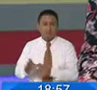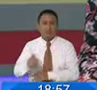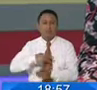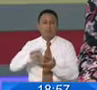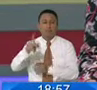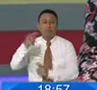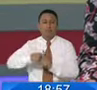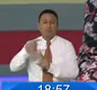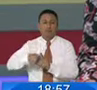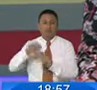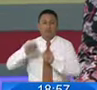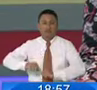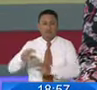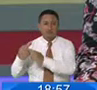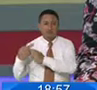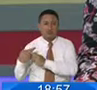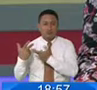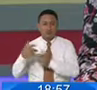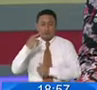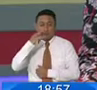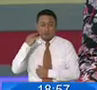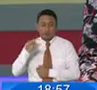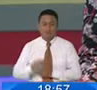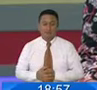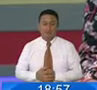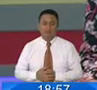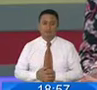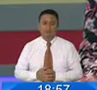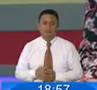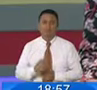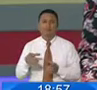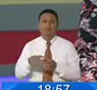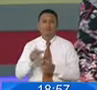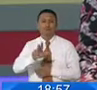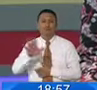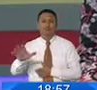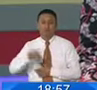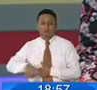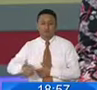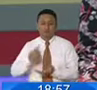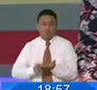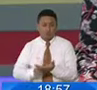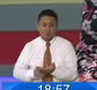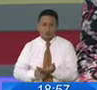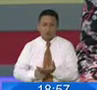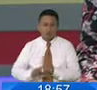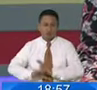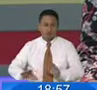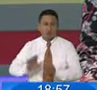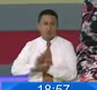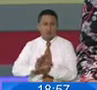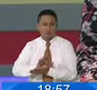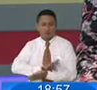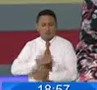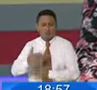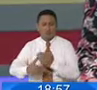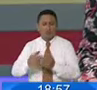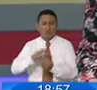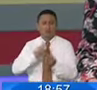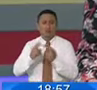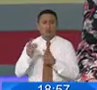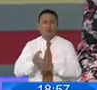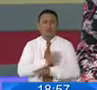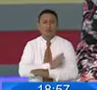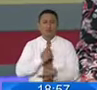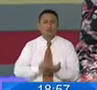de pensiones alimenticias y la tenencia de los menores. En el bloque de país no hay apuros, pues dicen que estas reformas deben ser analizadas